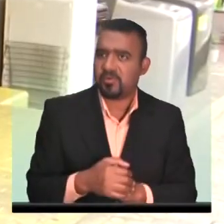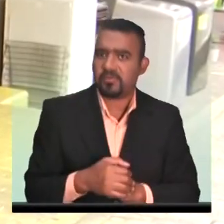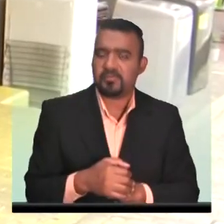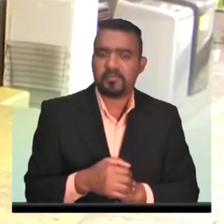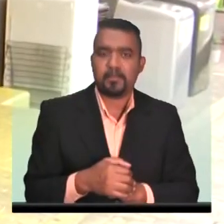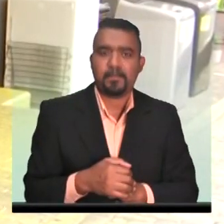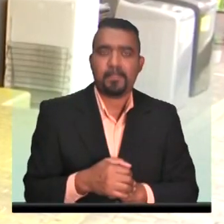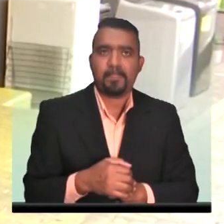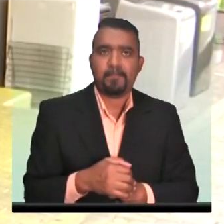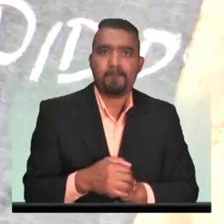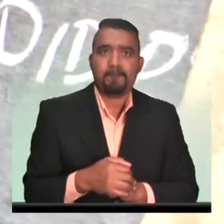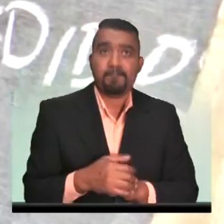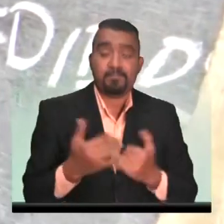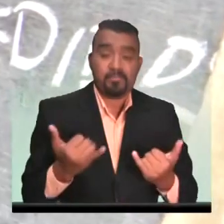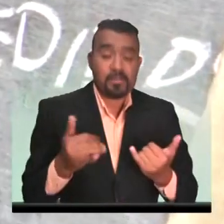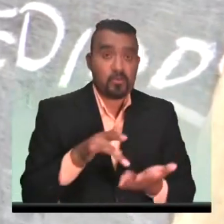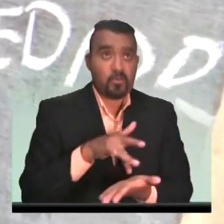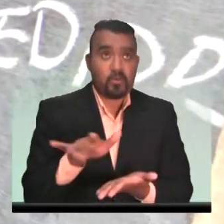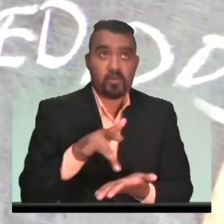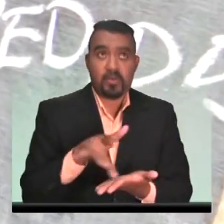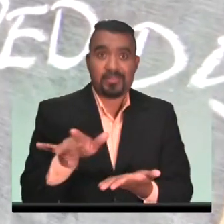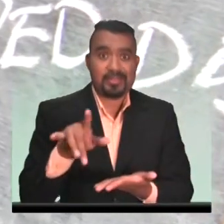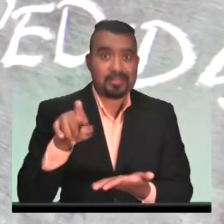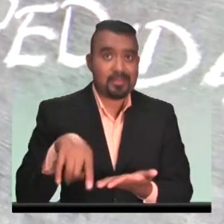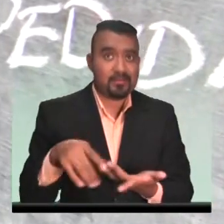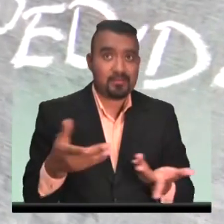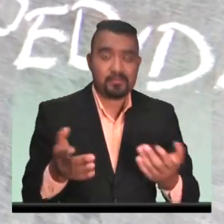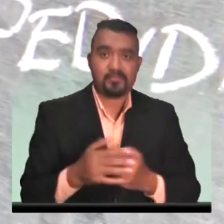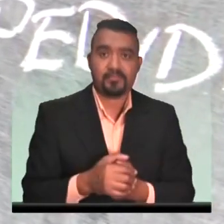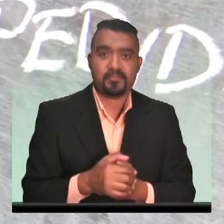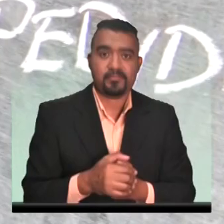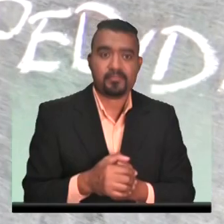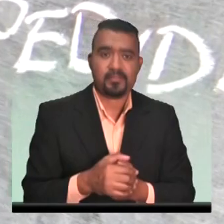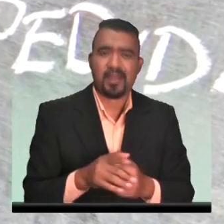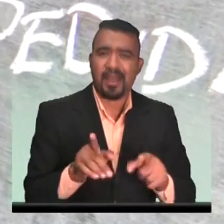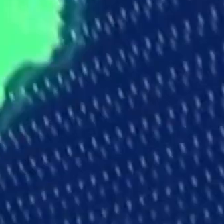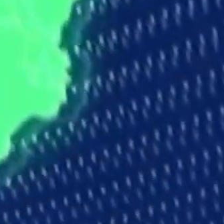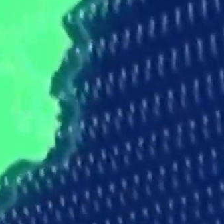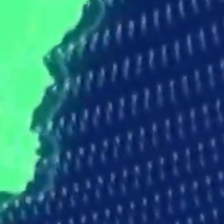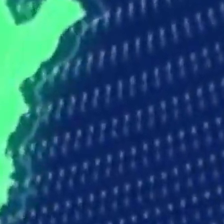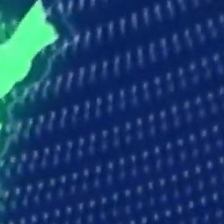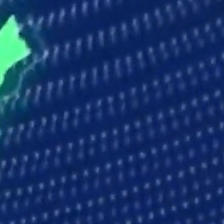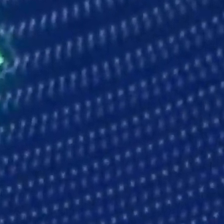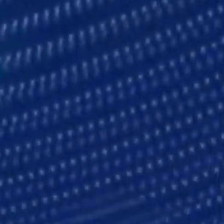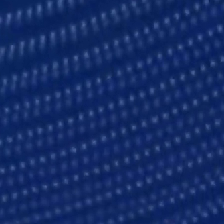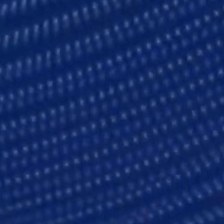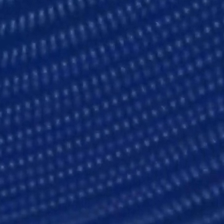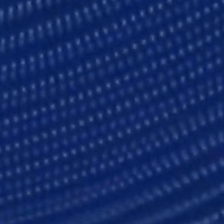Un tema urgente para liberar el menú de las barreras que le impuso el COVID.